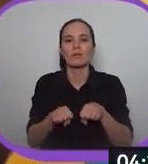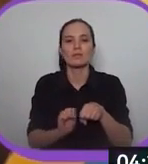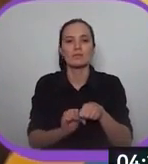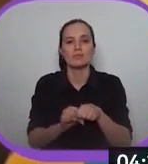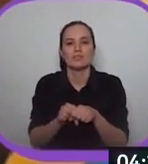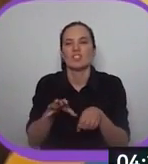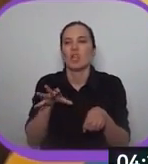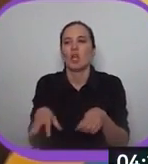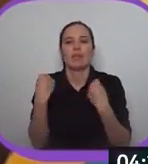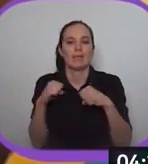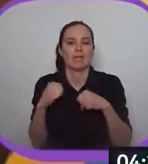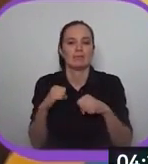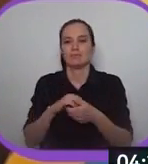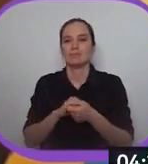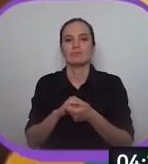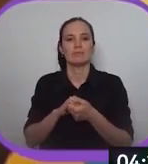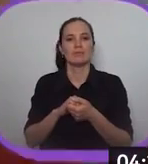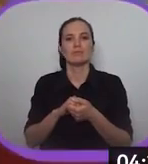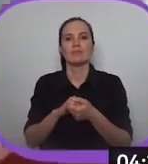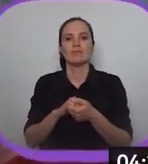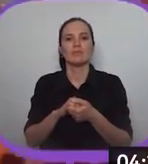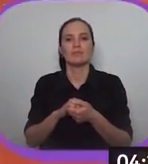Adoro la motocicleta. Odio el entrenamiento.